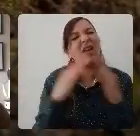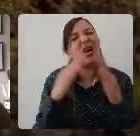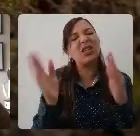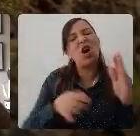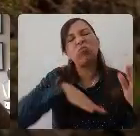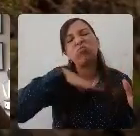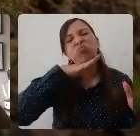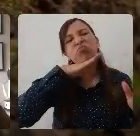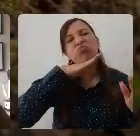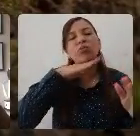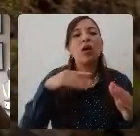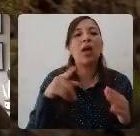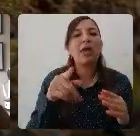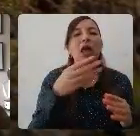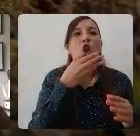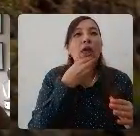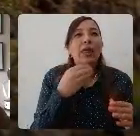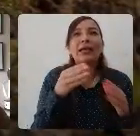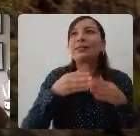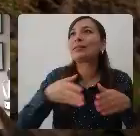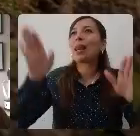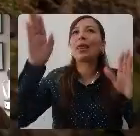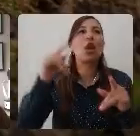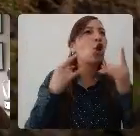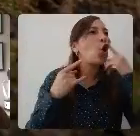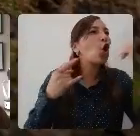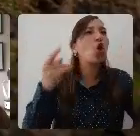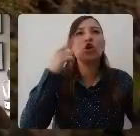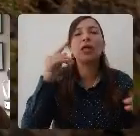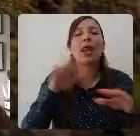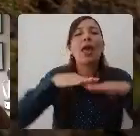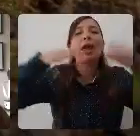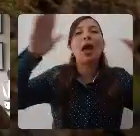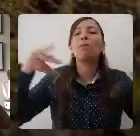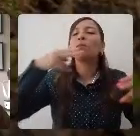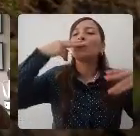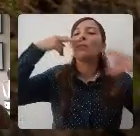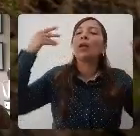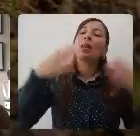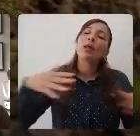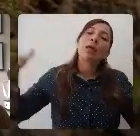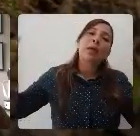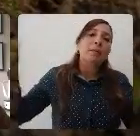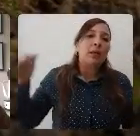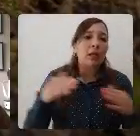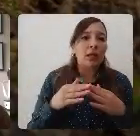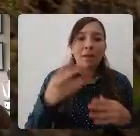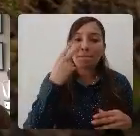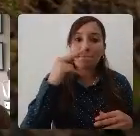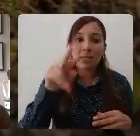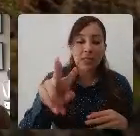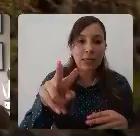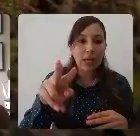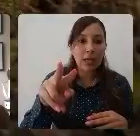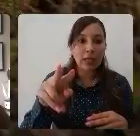salir de la ciudad vive en grandes ciudades si quiere disfrutar un poco el campo el aire libre no tener una mirada más auténtica